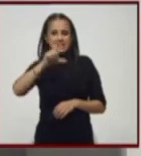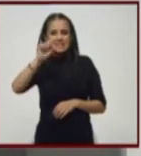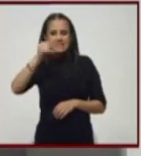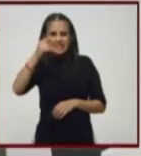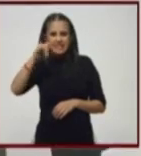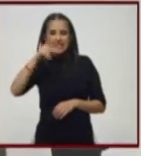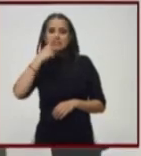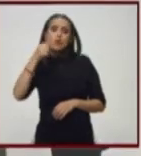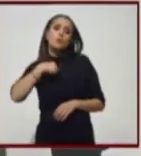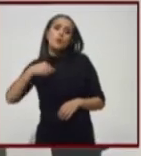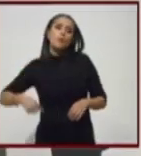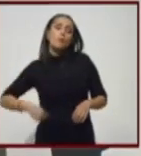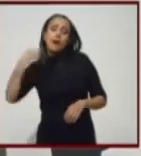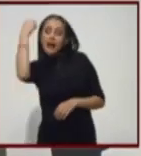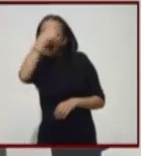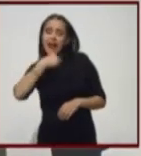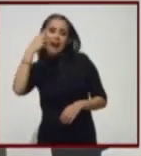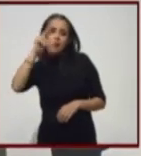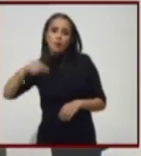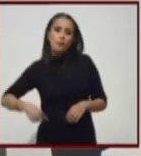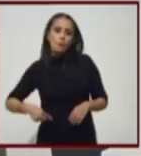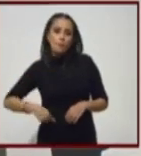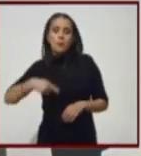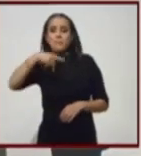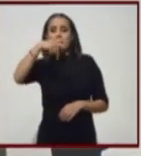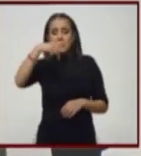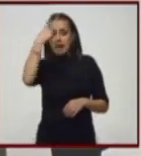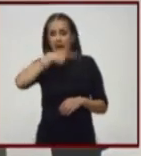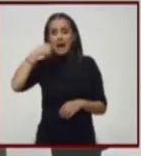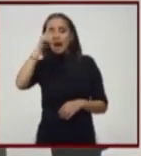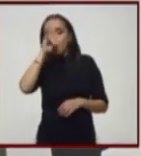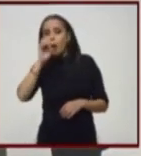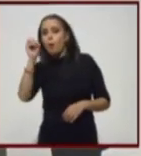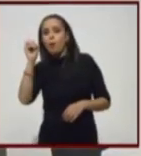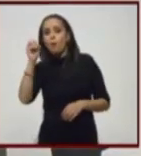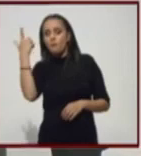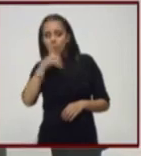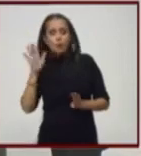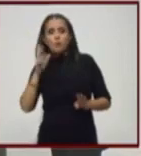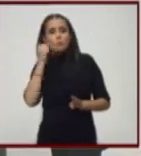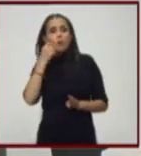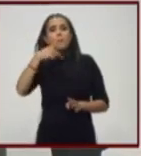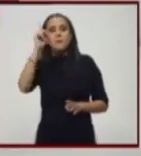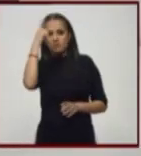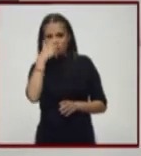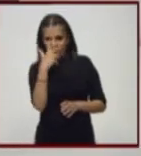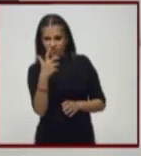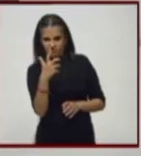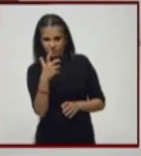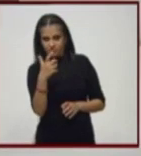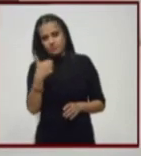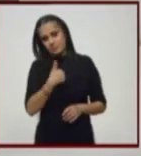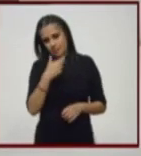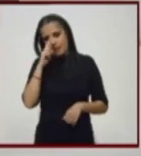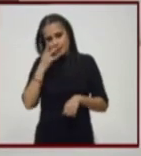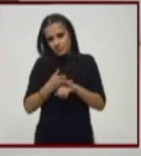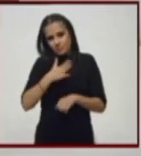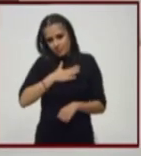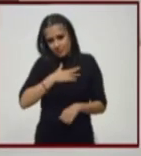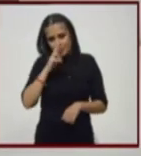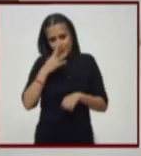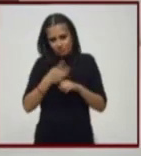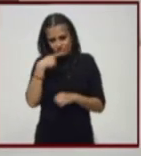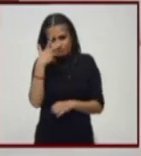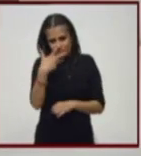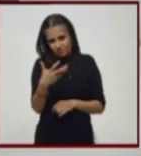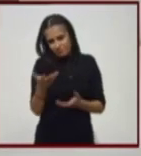creciendo no tiene la culpa de la cara que tiene pero sí de la jeta que pone yo claro tengo por supuesto el deseo